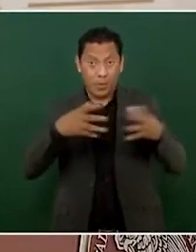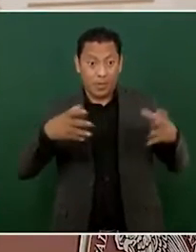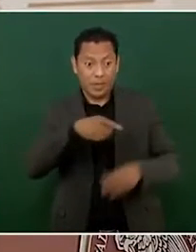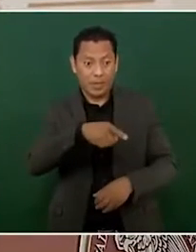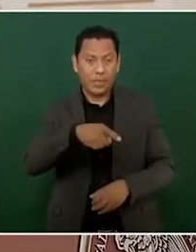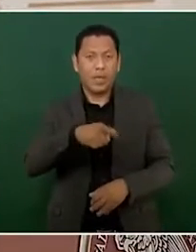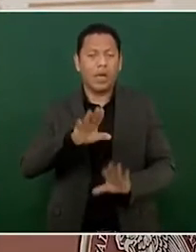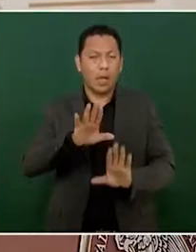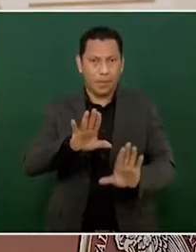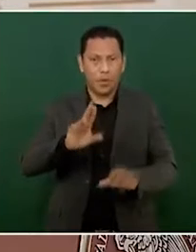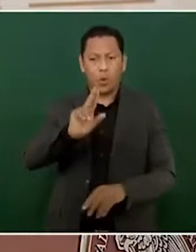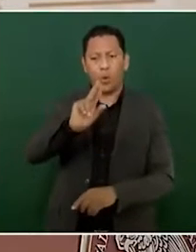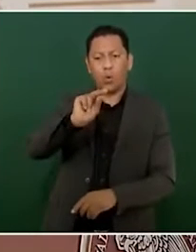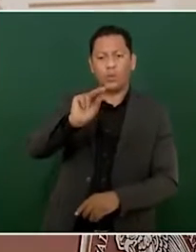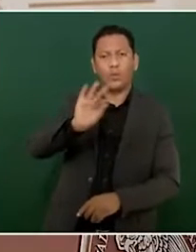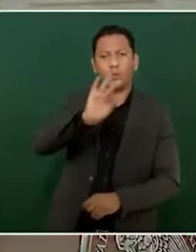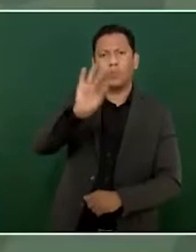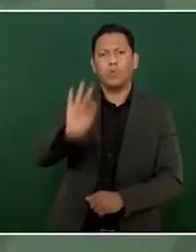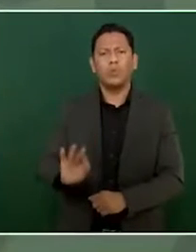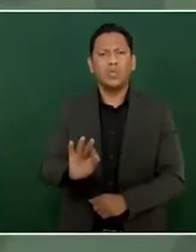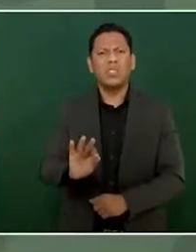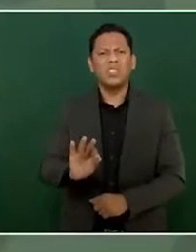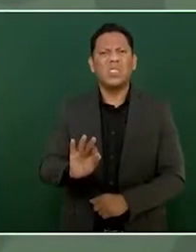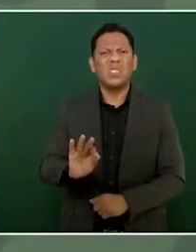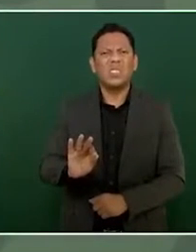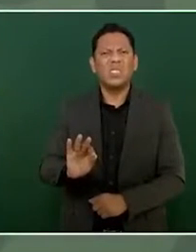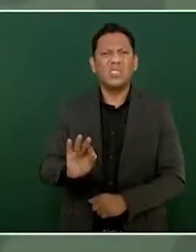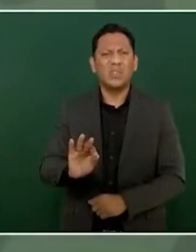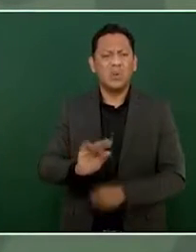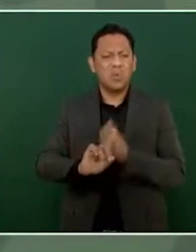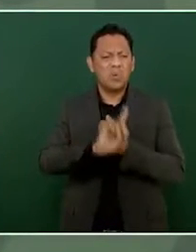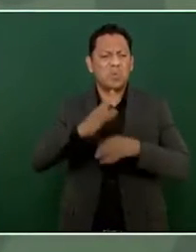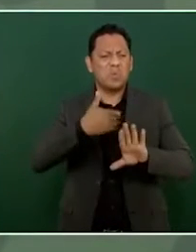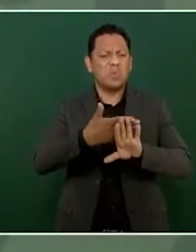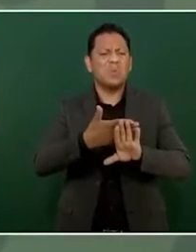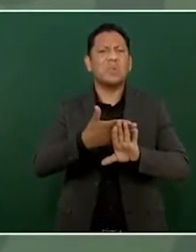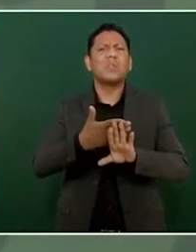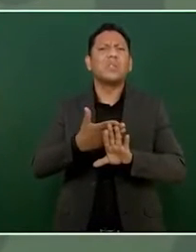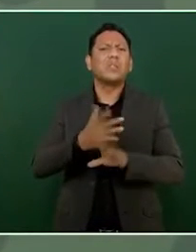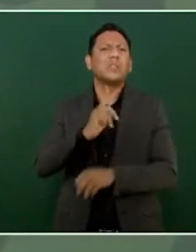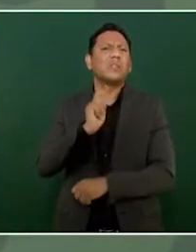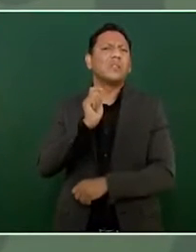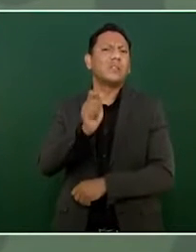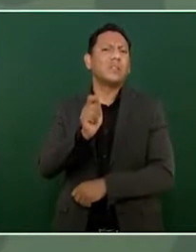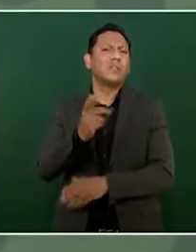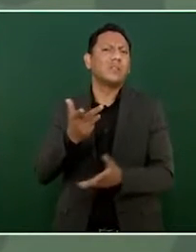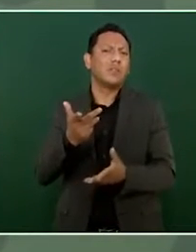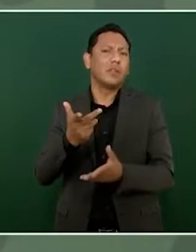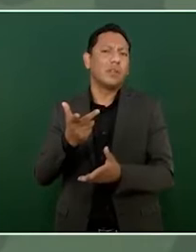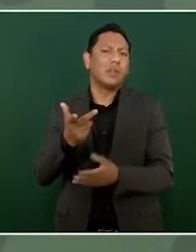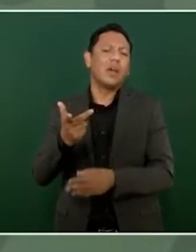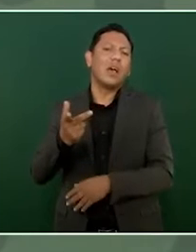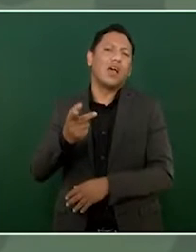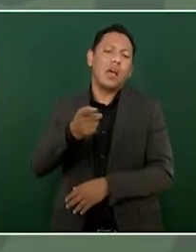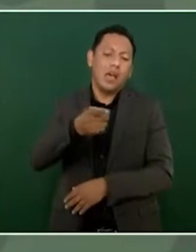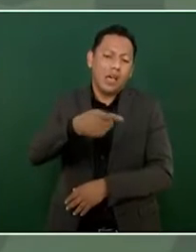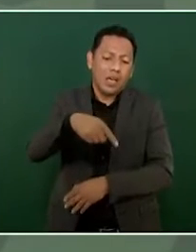casi el 80% tienen que ver con el crimen organizado.